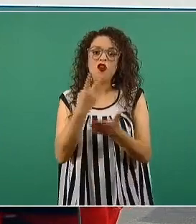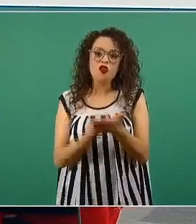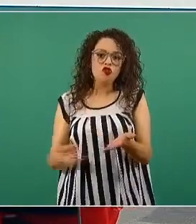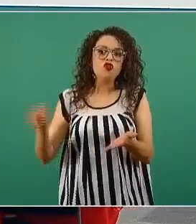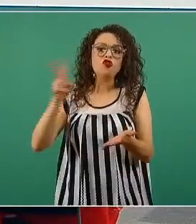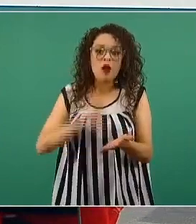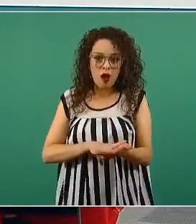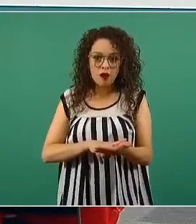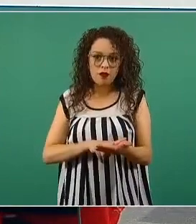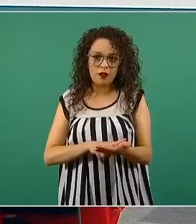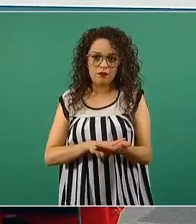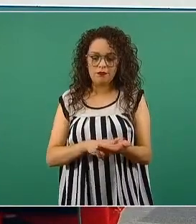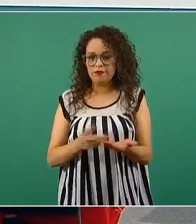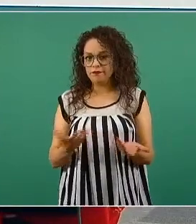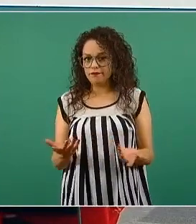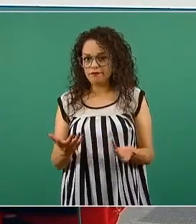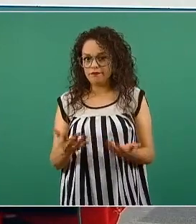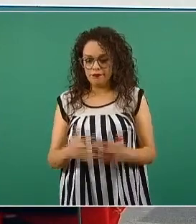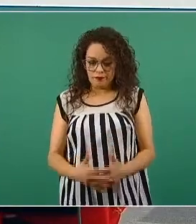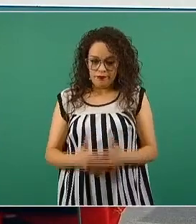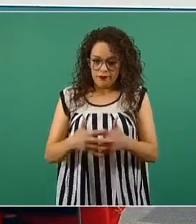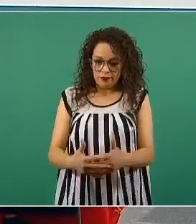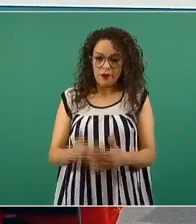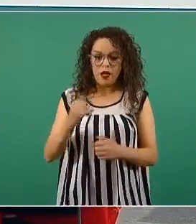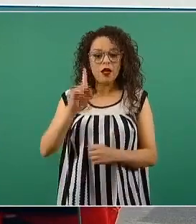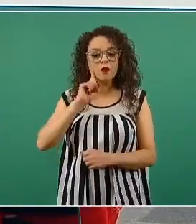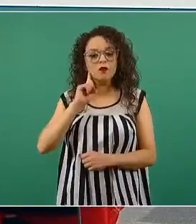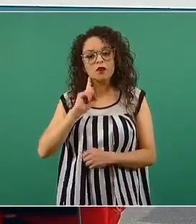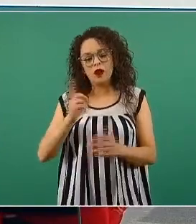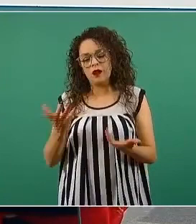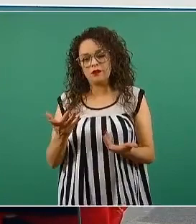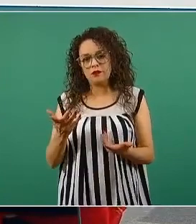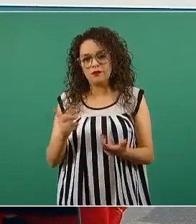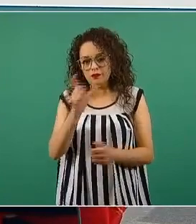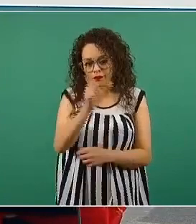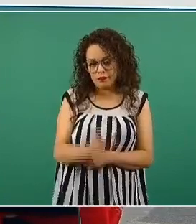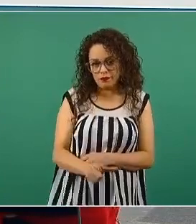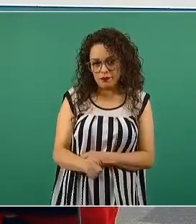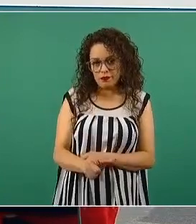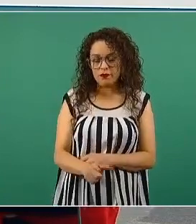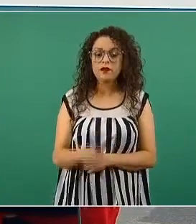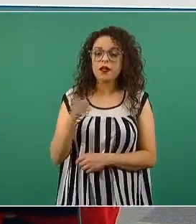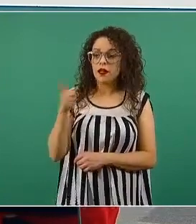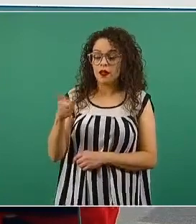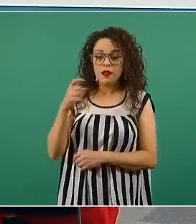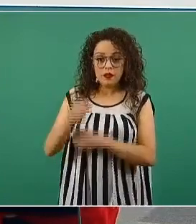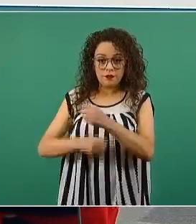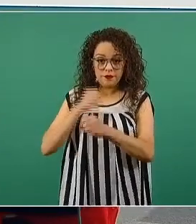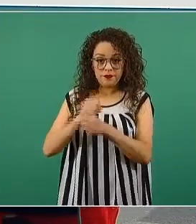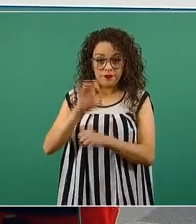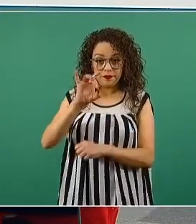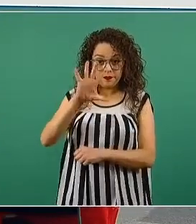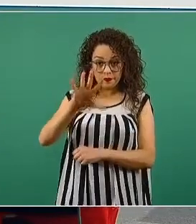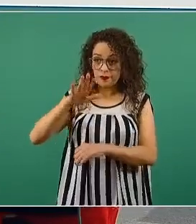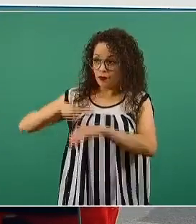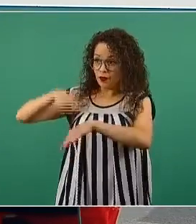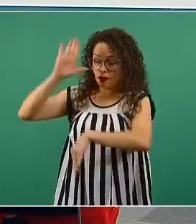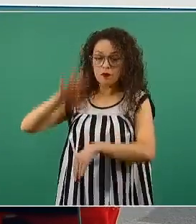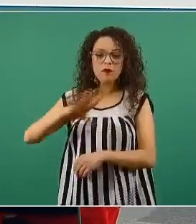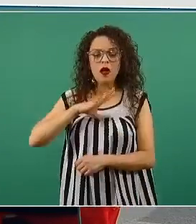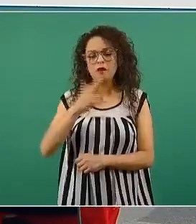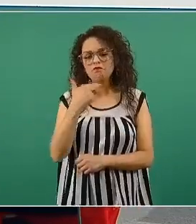porque estamos hablando de un binomio. Y obviamente si la mujer embarazada además es mayor de 35 años, diabética,